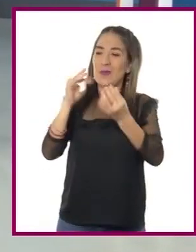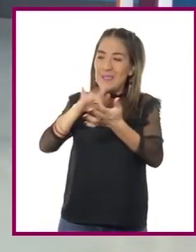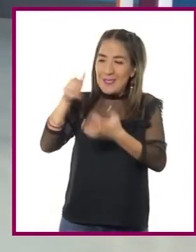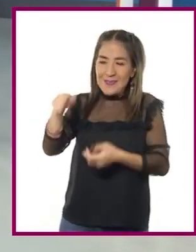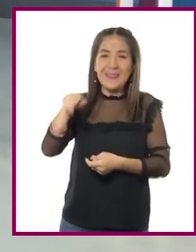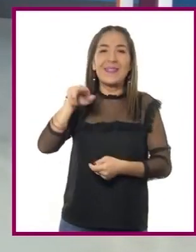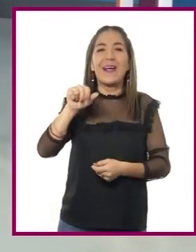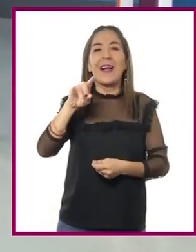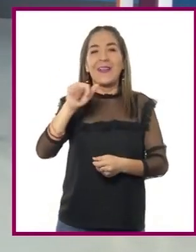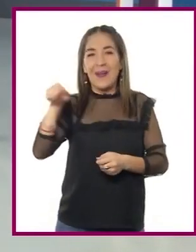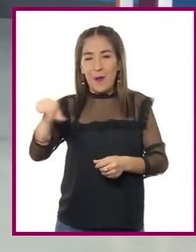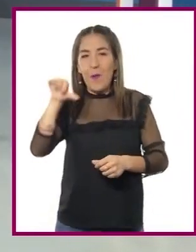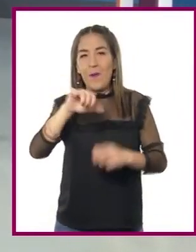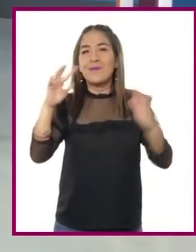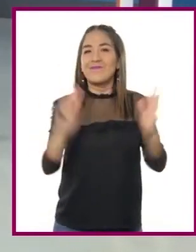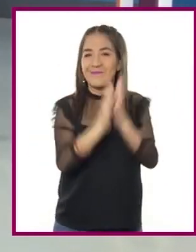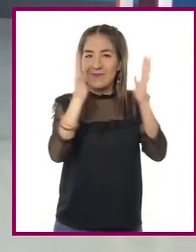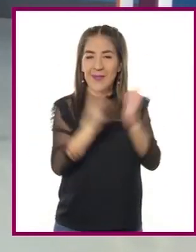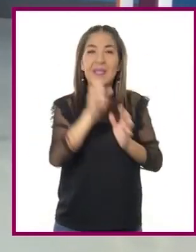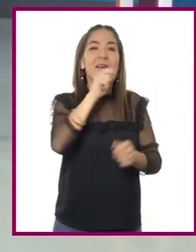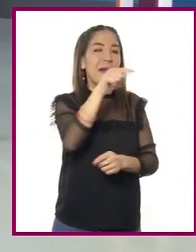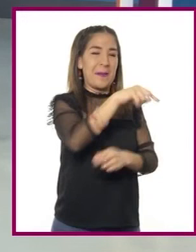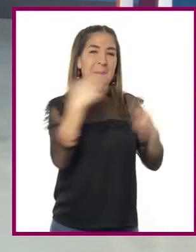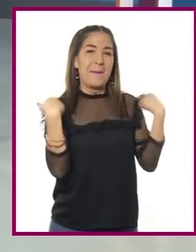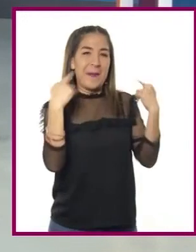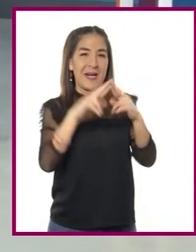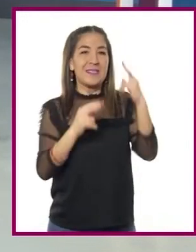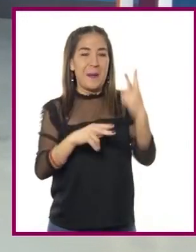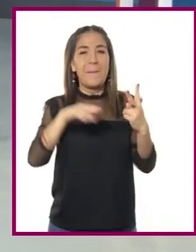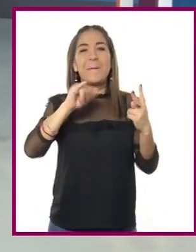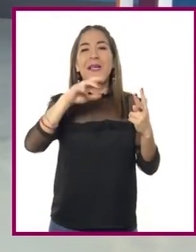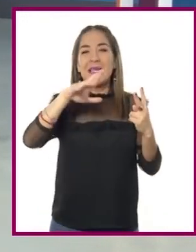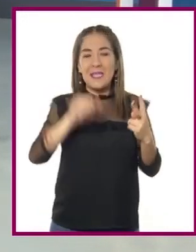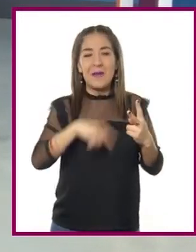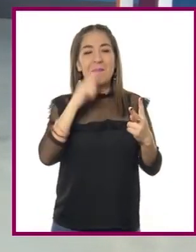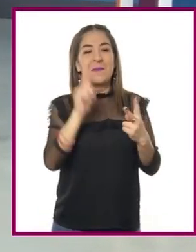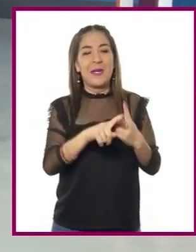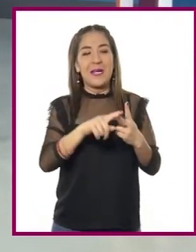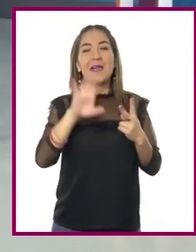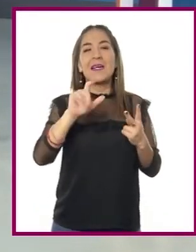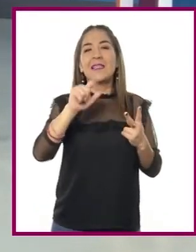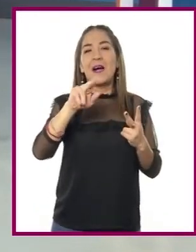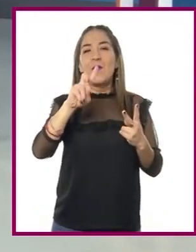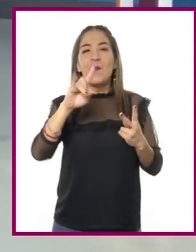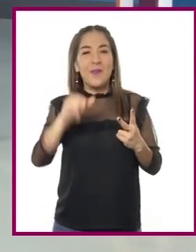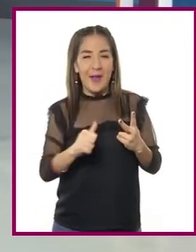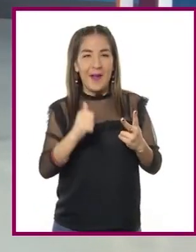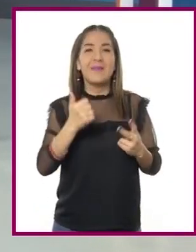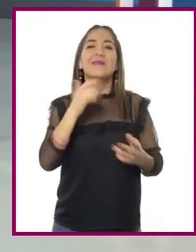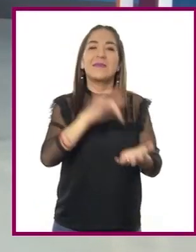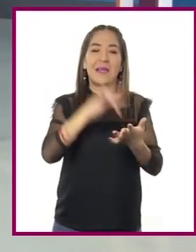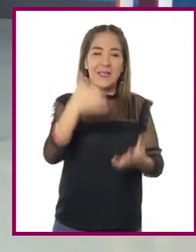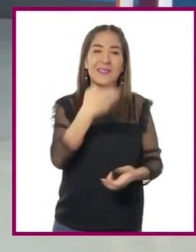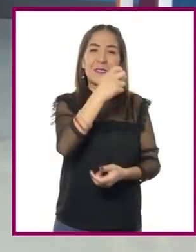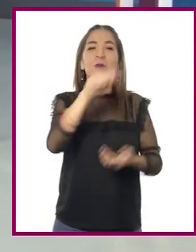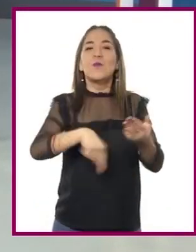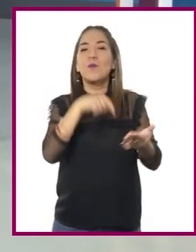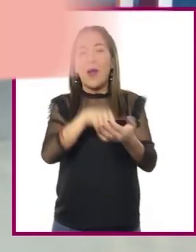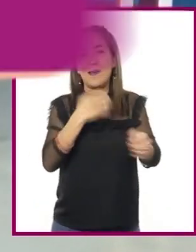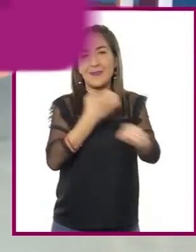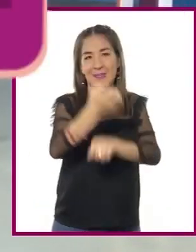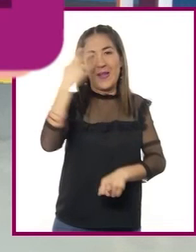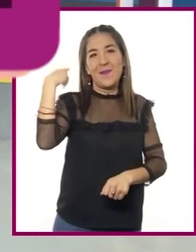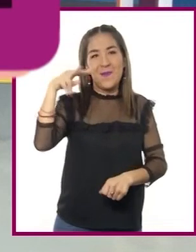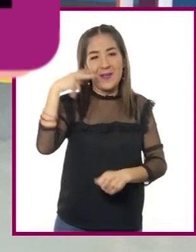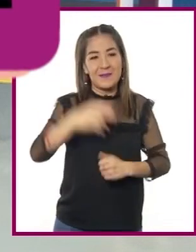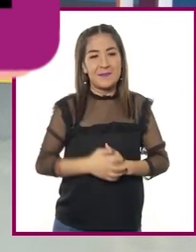participación y el apoyo brindado por las maestras Miriam Magali Calderón Vidal y Claudia Gómez Alegría del maravilloso estado de